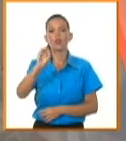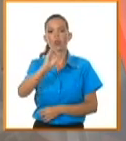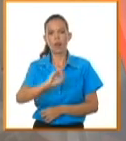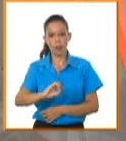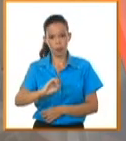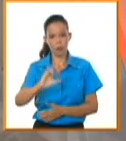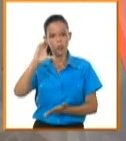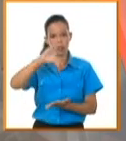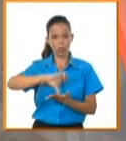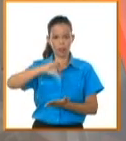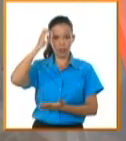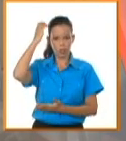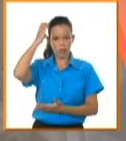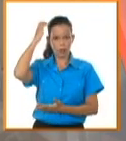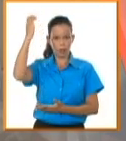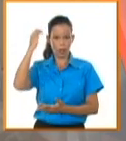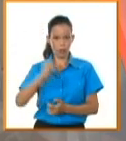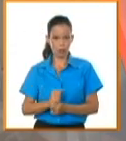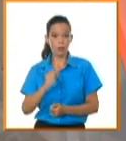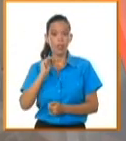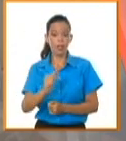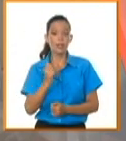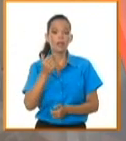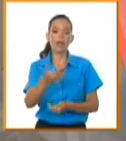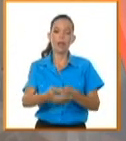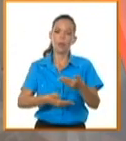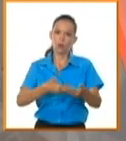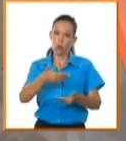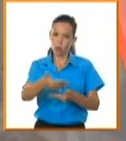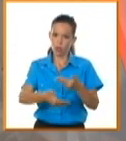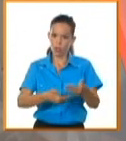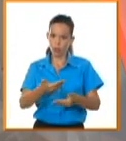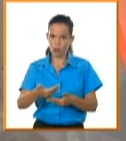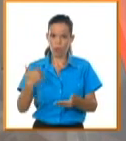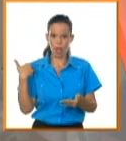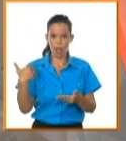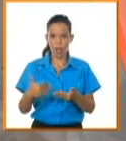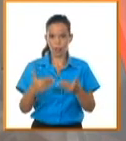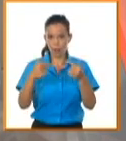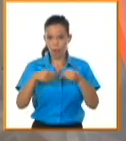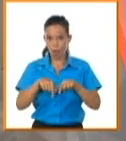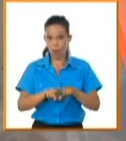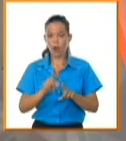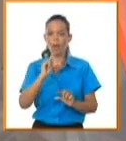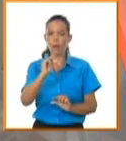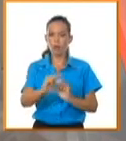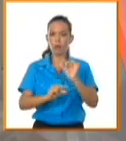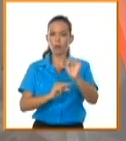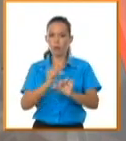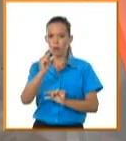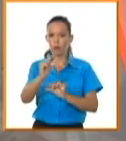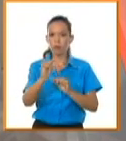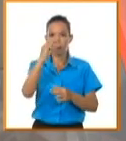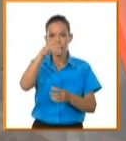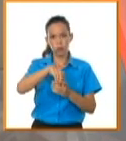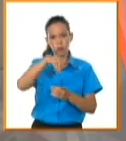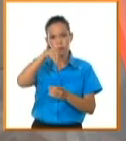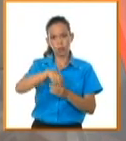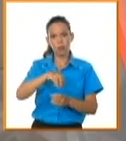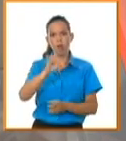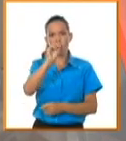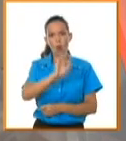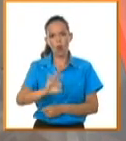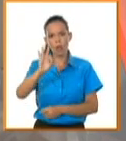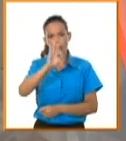es un proceso incluso que ha venido en los últimos tiempos incorporándose organismos que tienen un